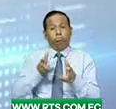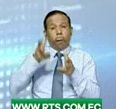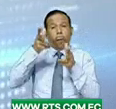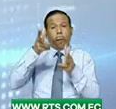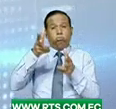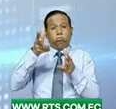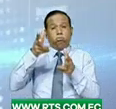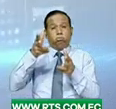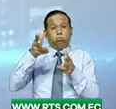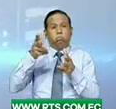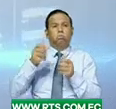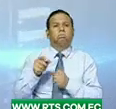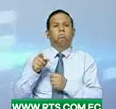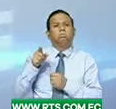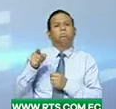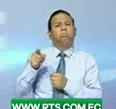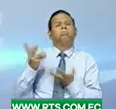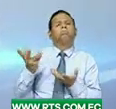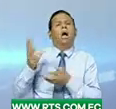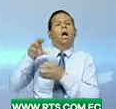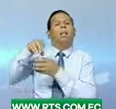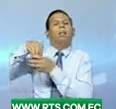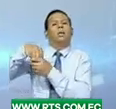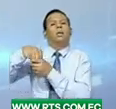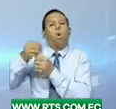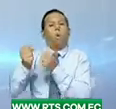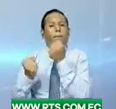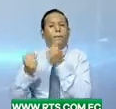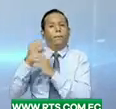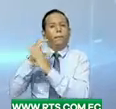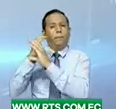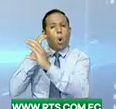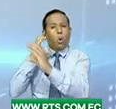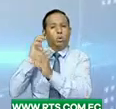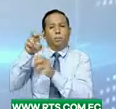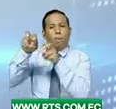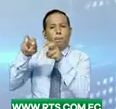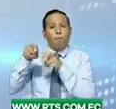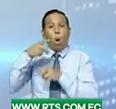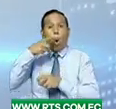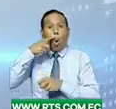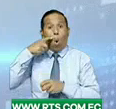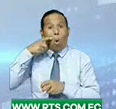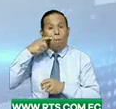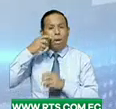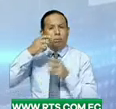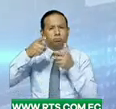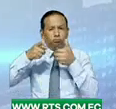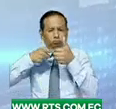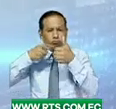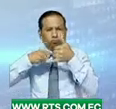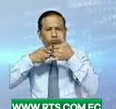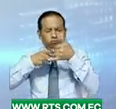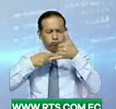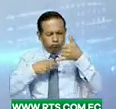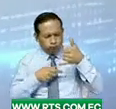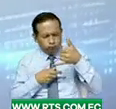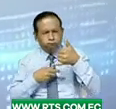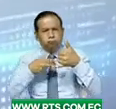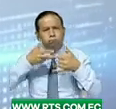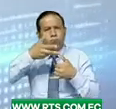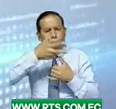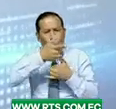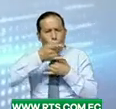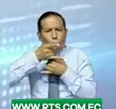La valiente acción de quien se encontraba en el interior de un bus de transporte urbano permitió observar el momento en el que estas